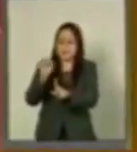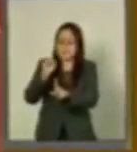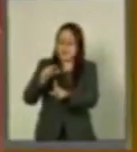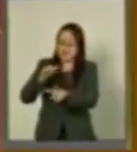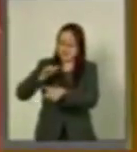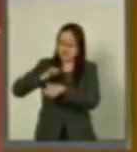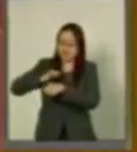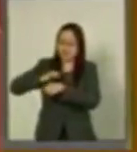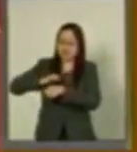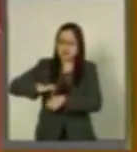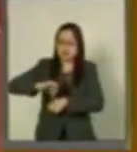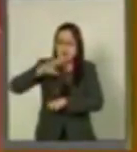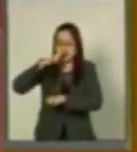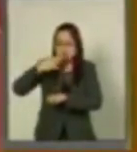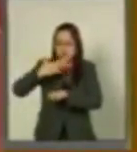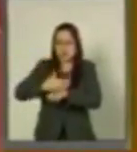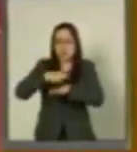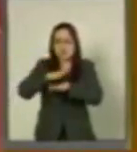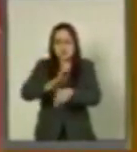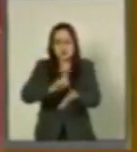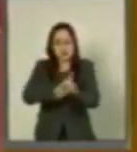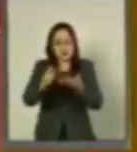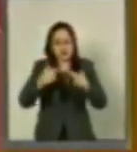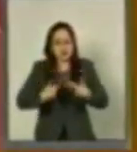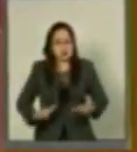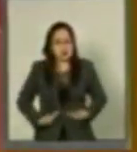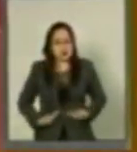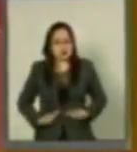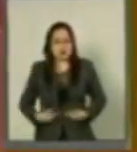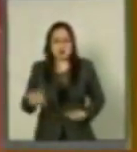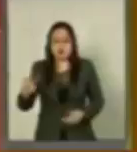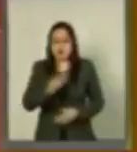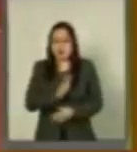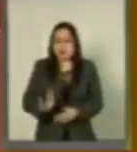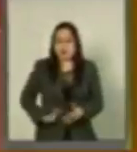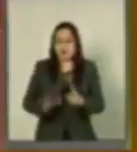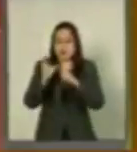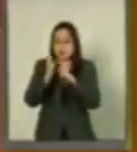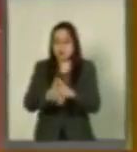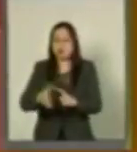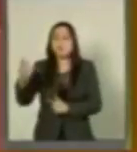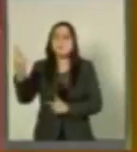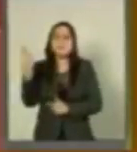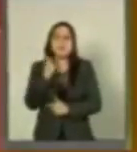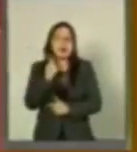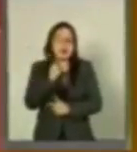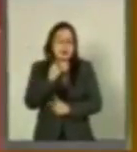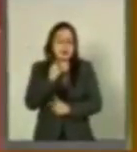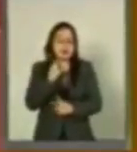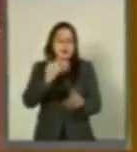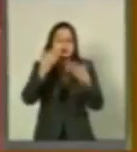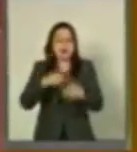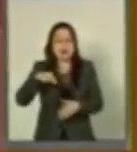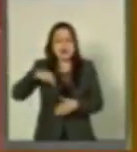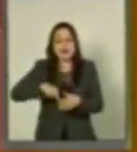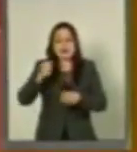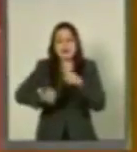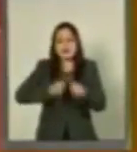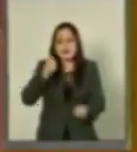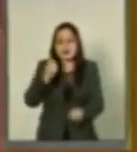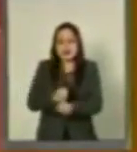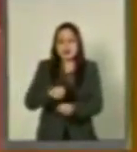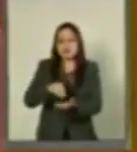autoridad en materia de derechos humanos. Este año ha sido marcado por